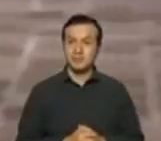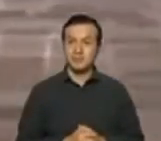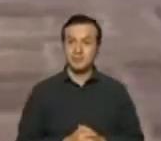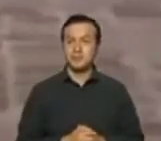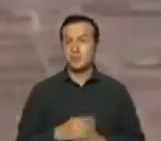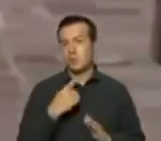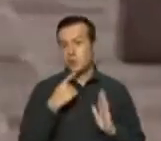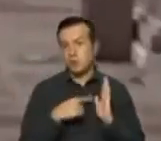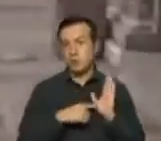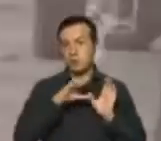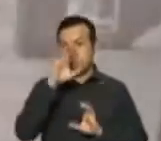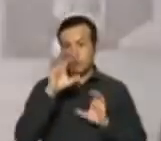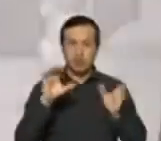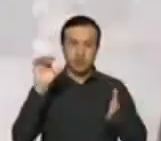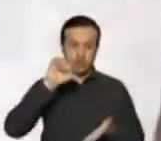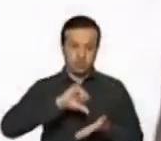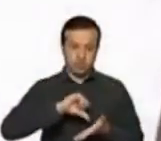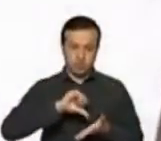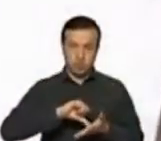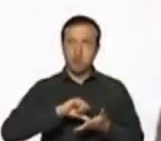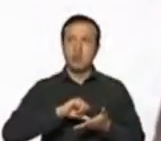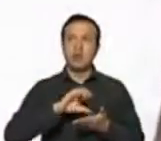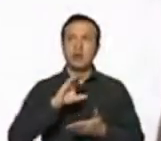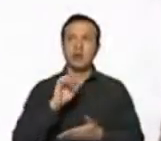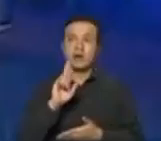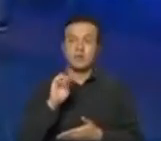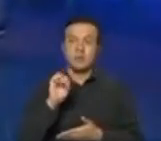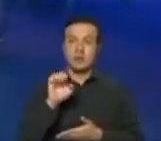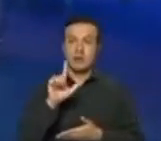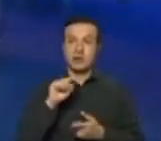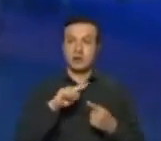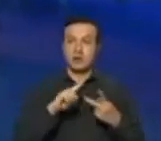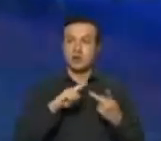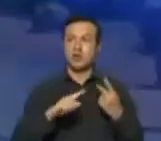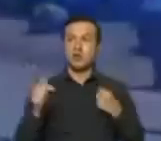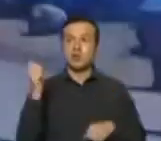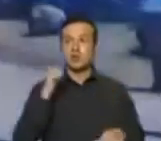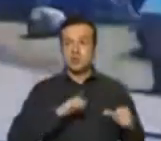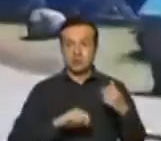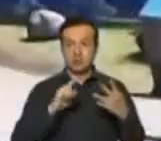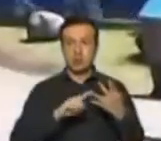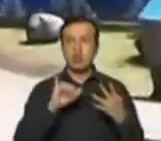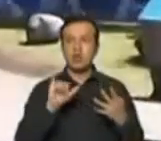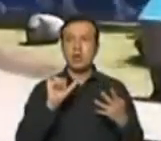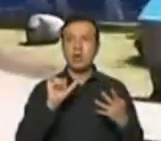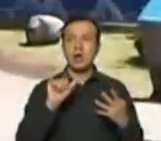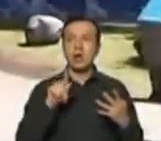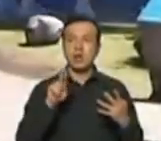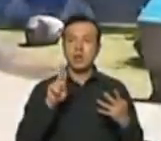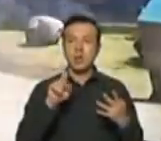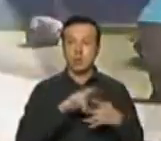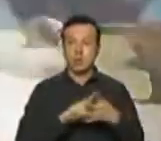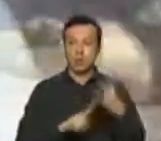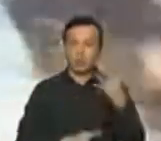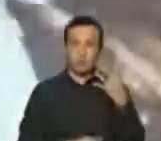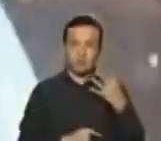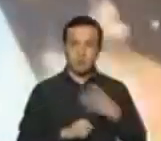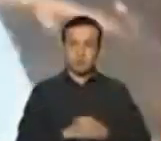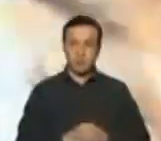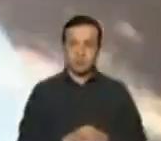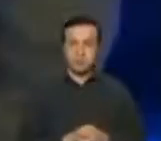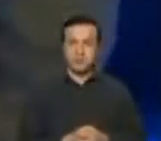Entre ellos, los museos de la ciudad, del Carmen Alto, Interactivo de Ciencia y Yacu Parque Museo.